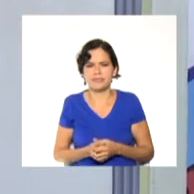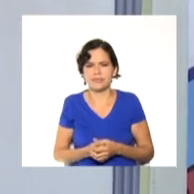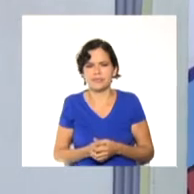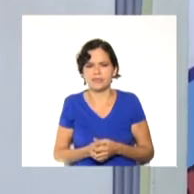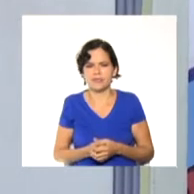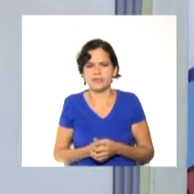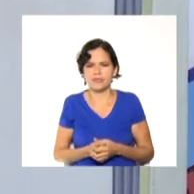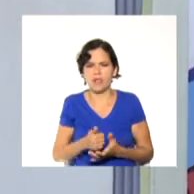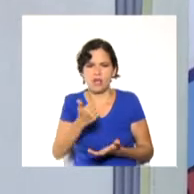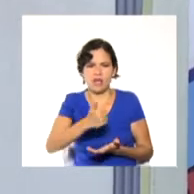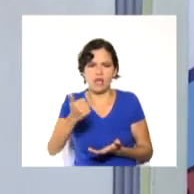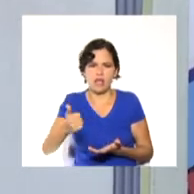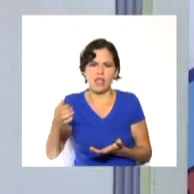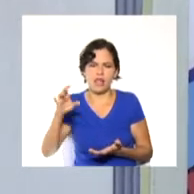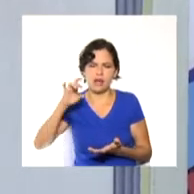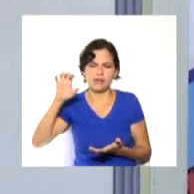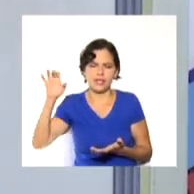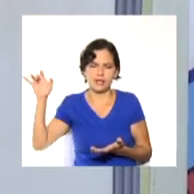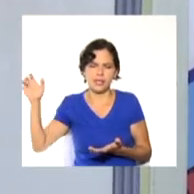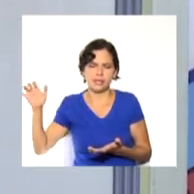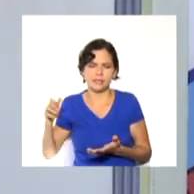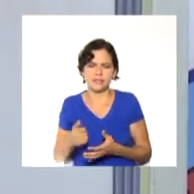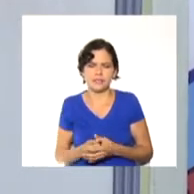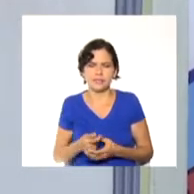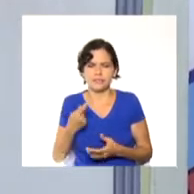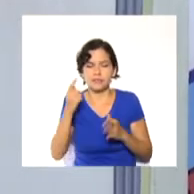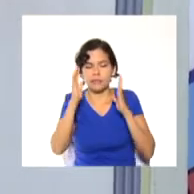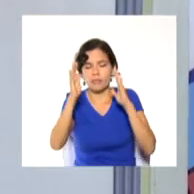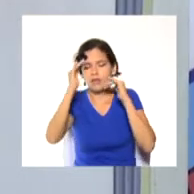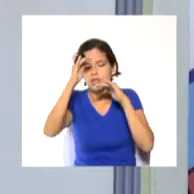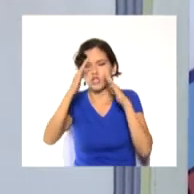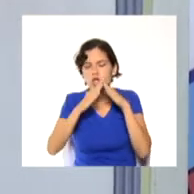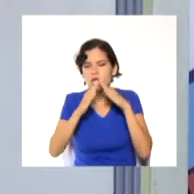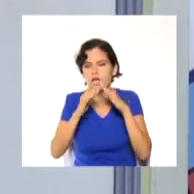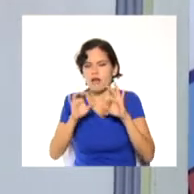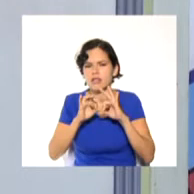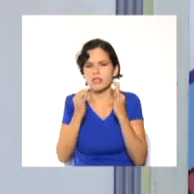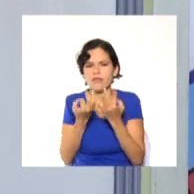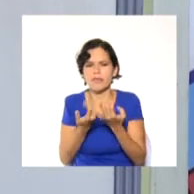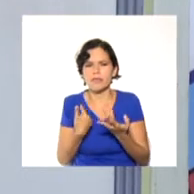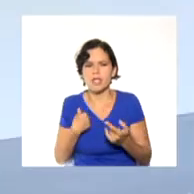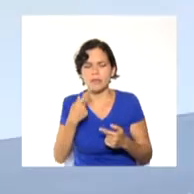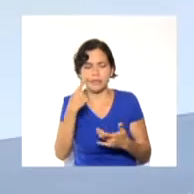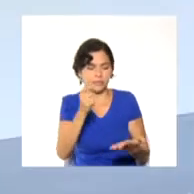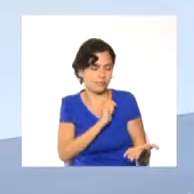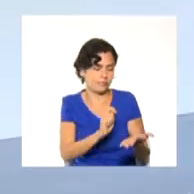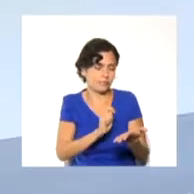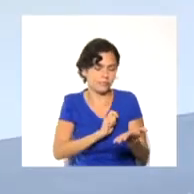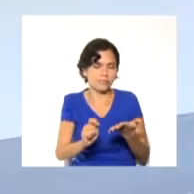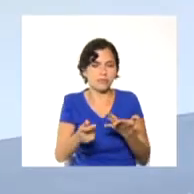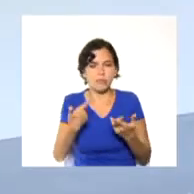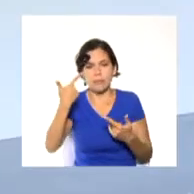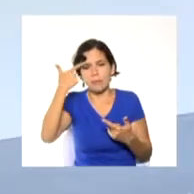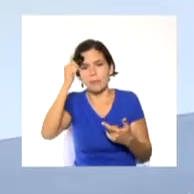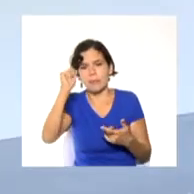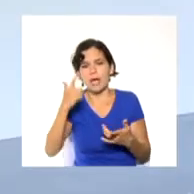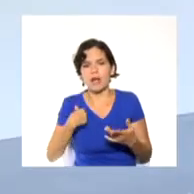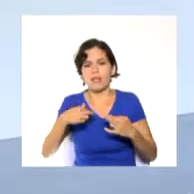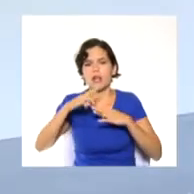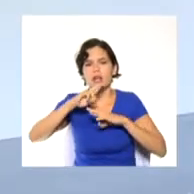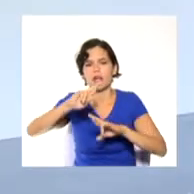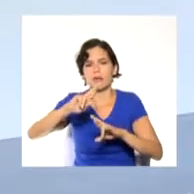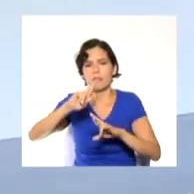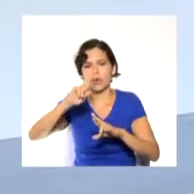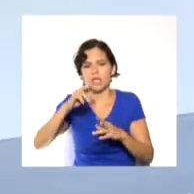valor numérico a cada variable. Entonces, pendiente en casa familia, vamos a tomar papel y lápiz para dar respuesta a